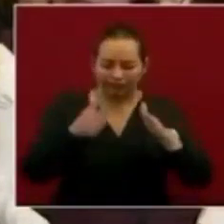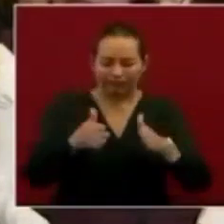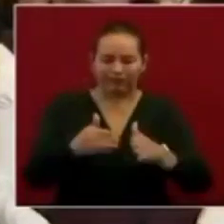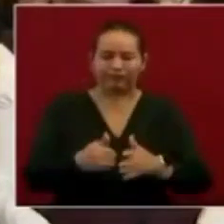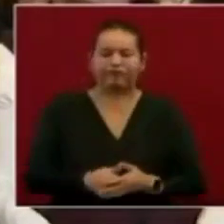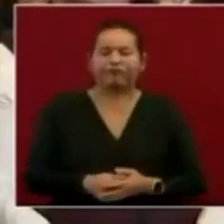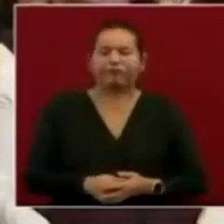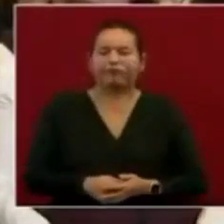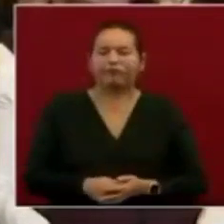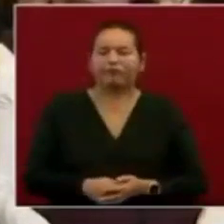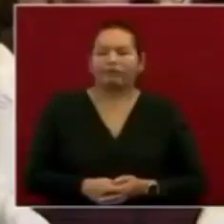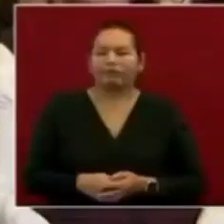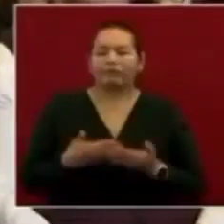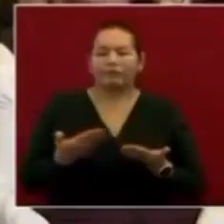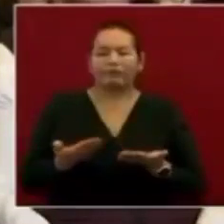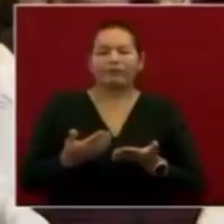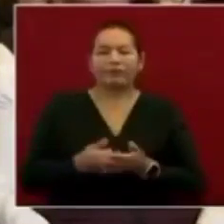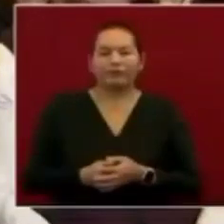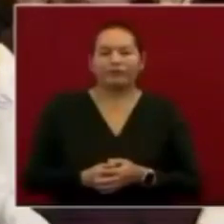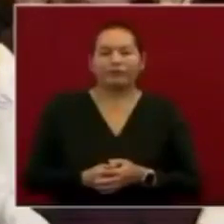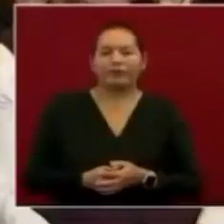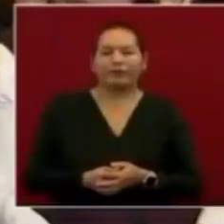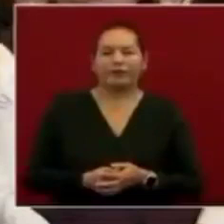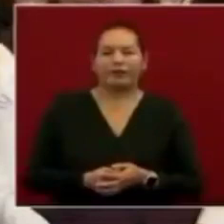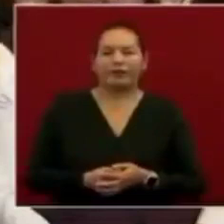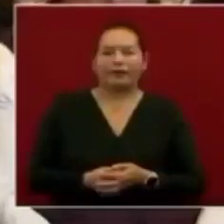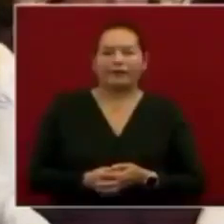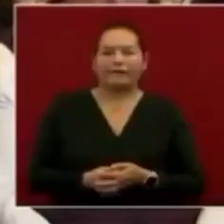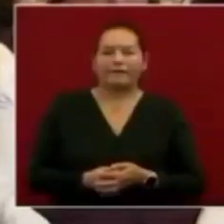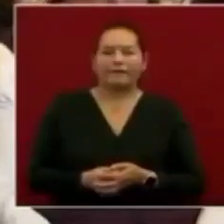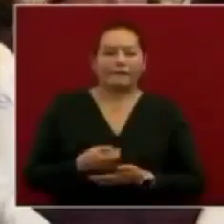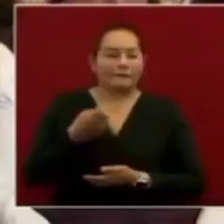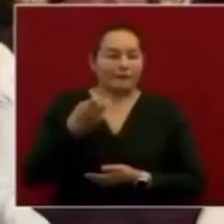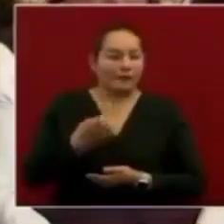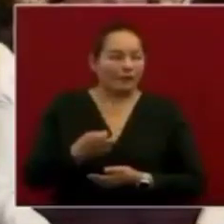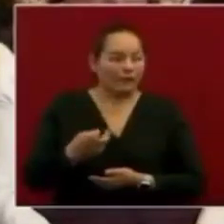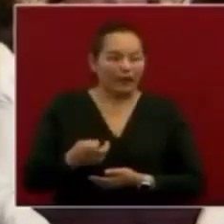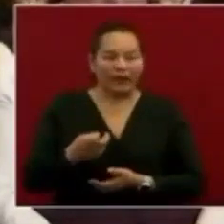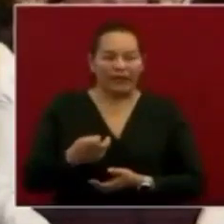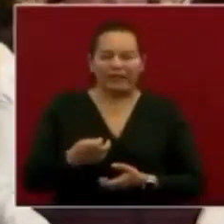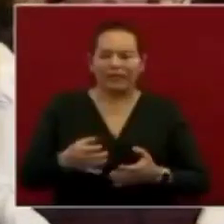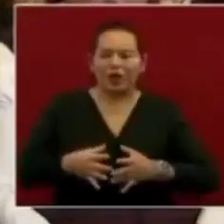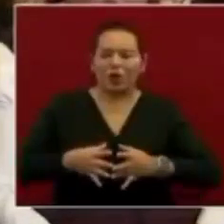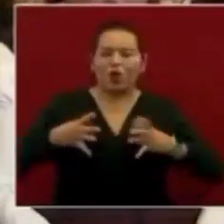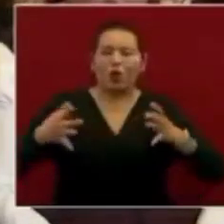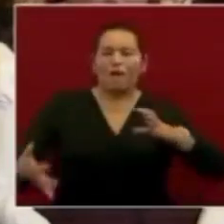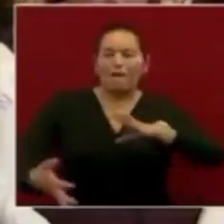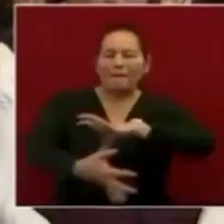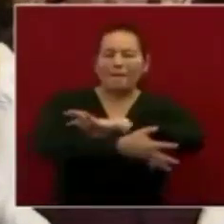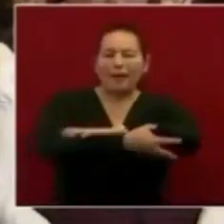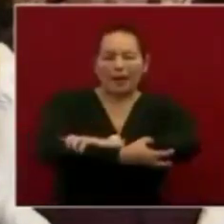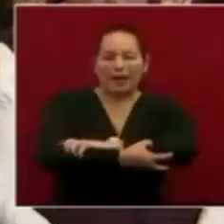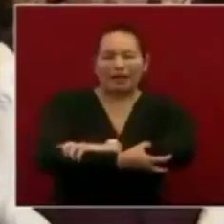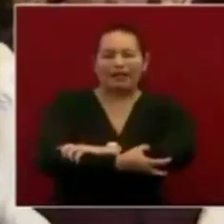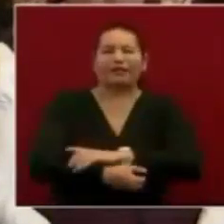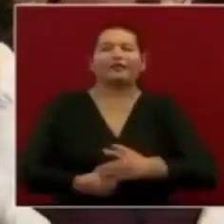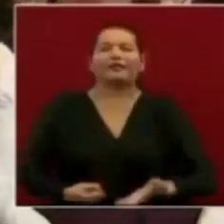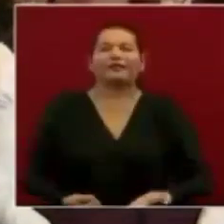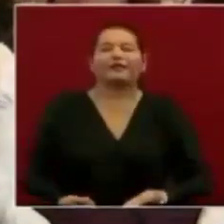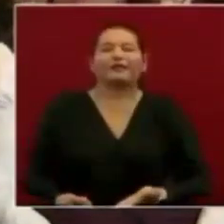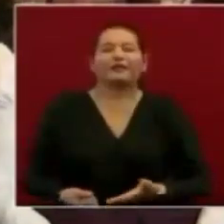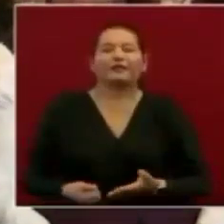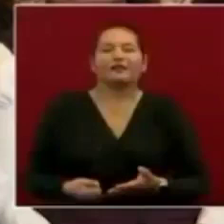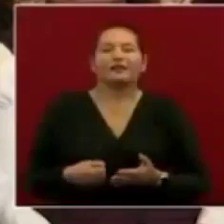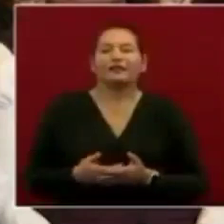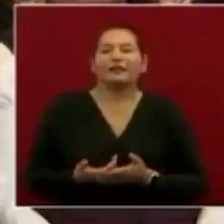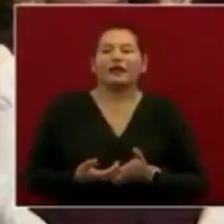avecina. Y desde luego, en esta gran megacoalición, la presencia